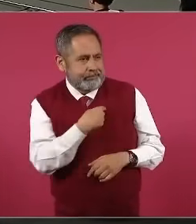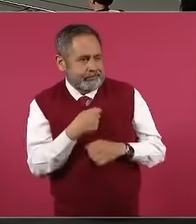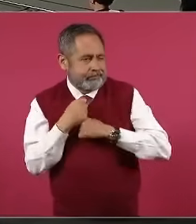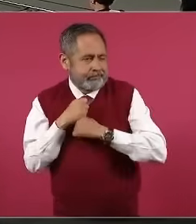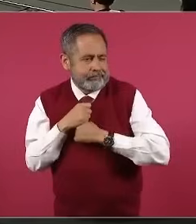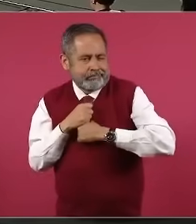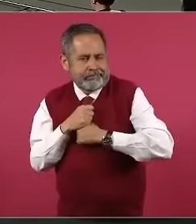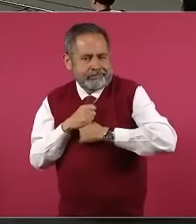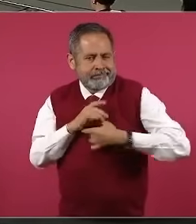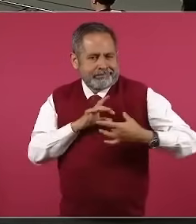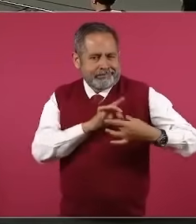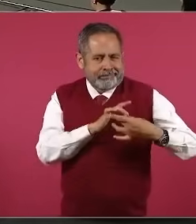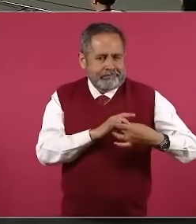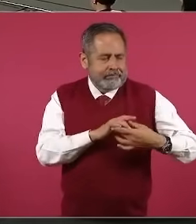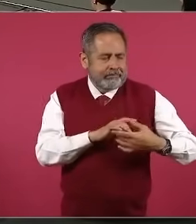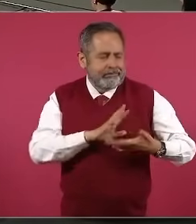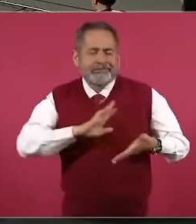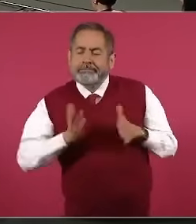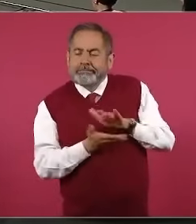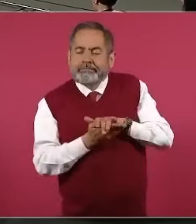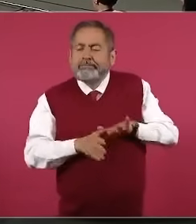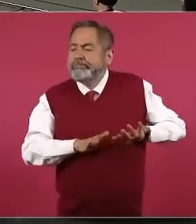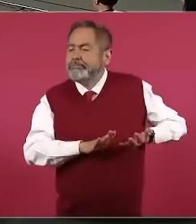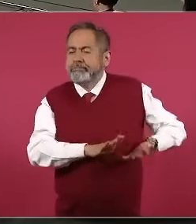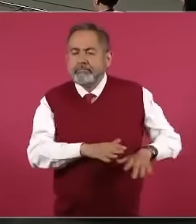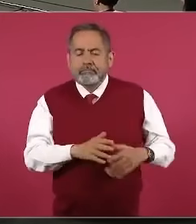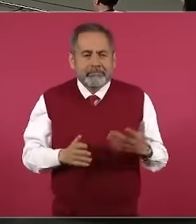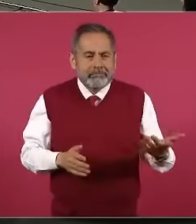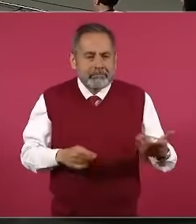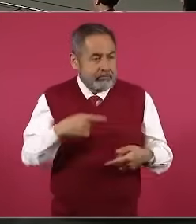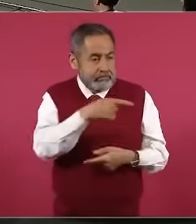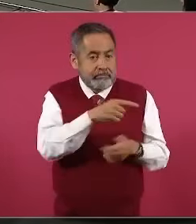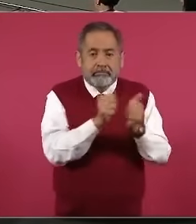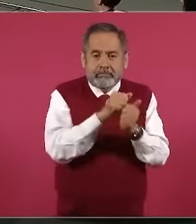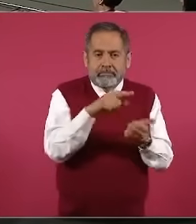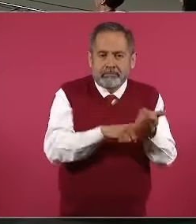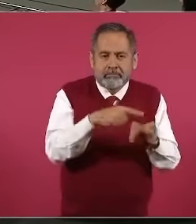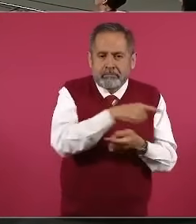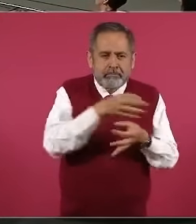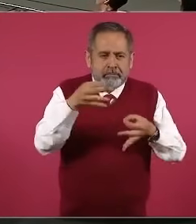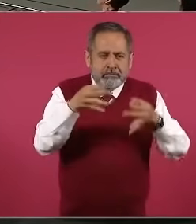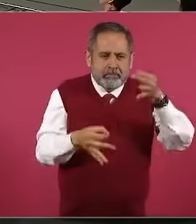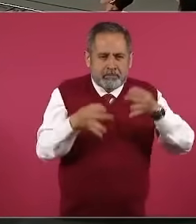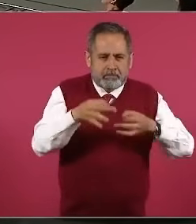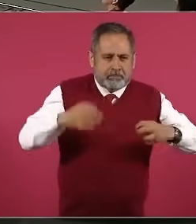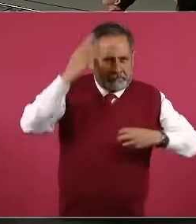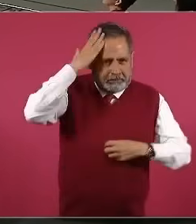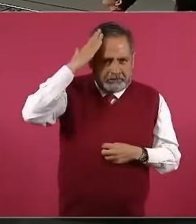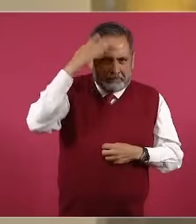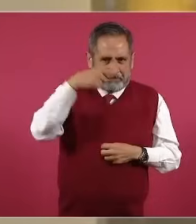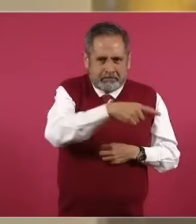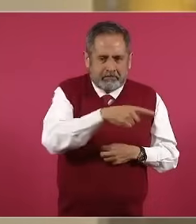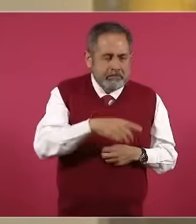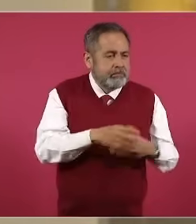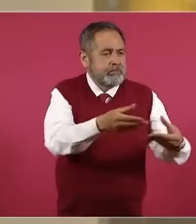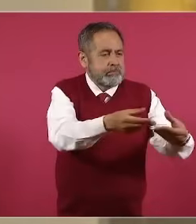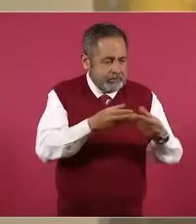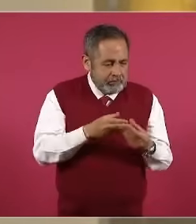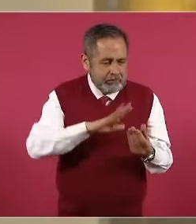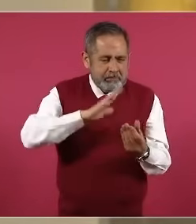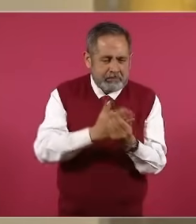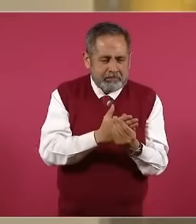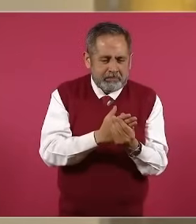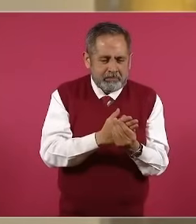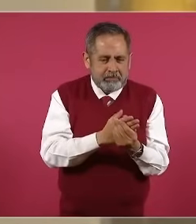influencia, agarraderas, un ministro que mantuvo un